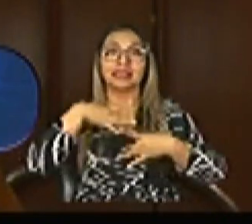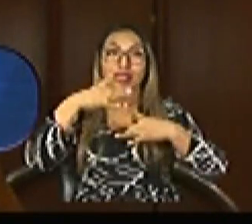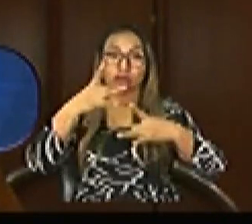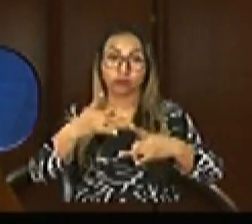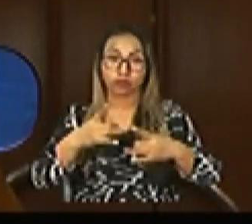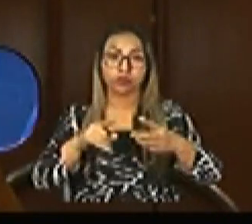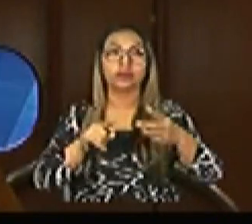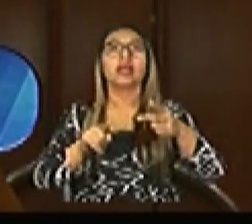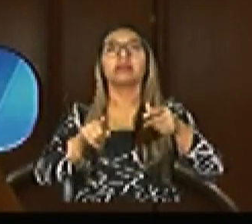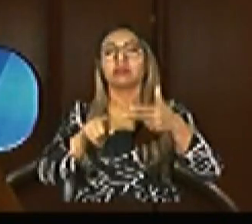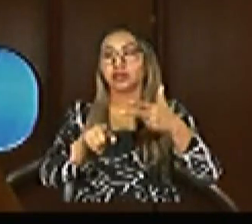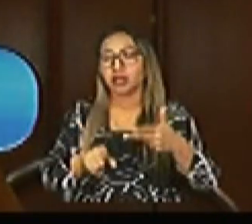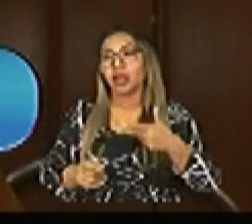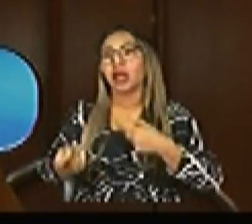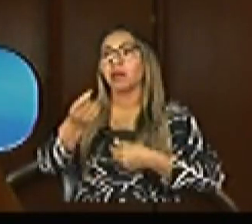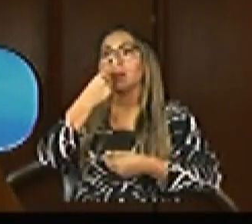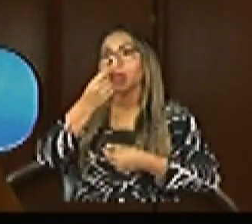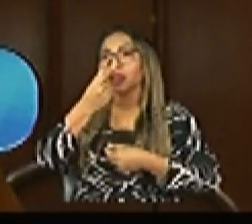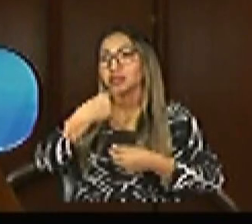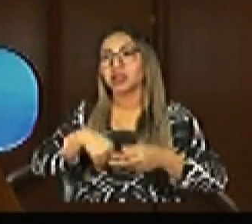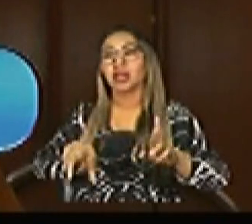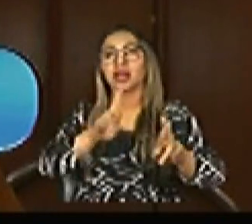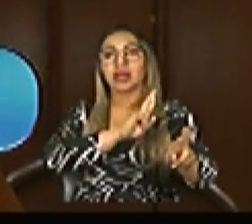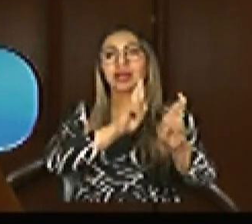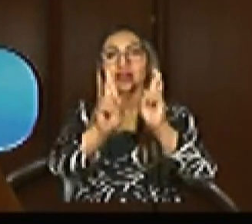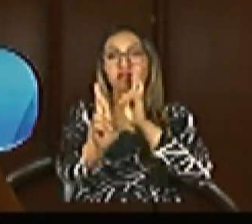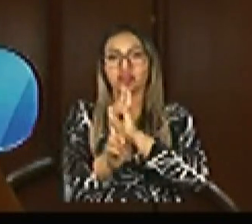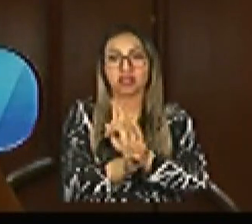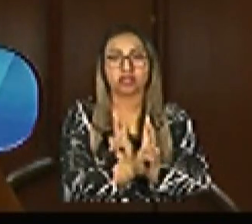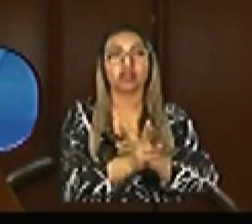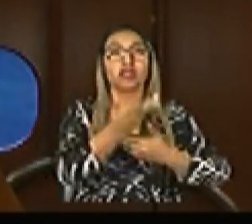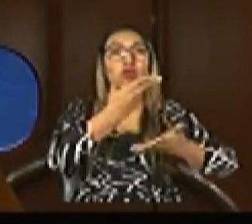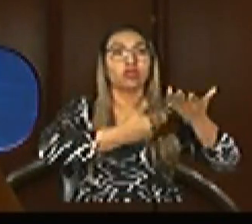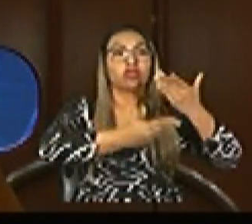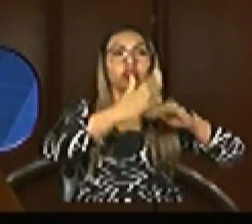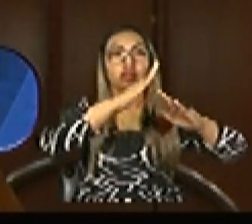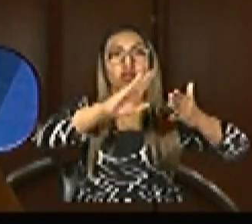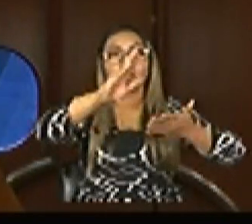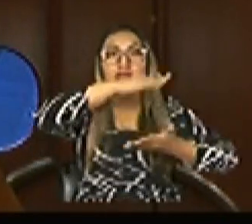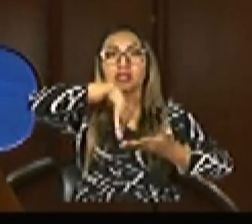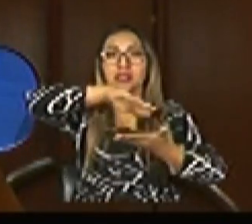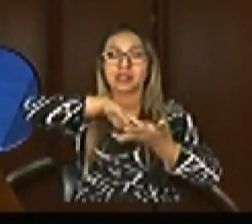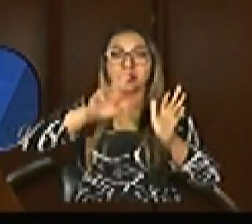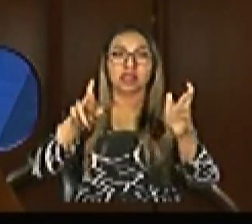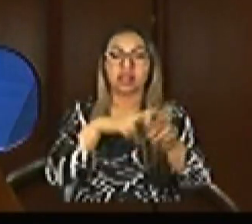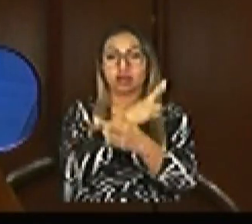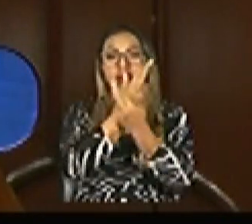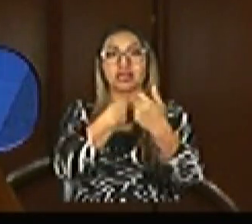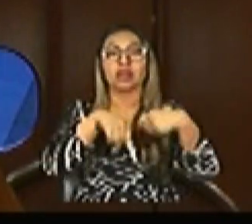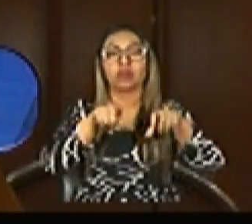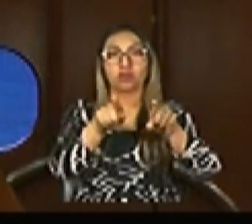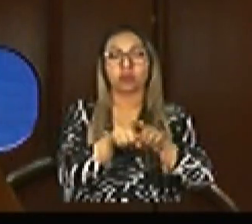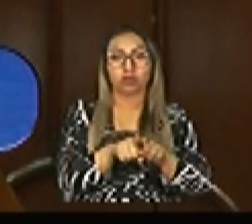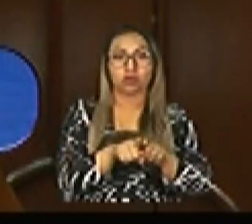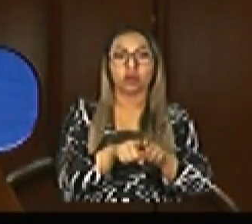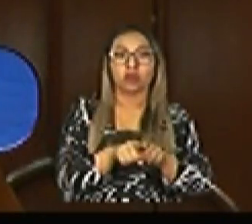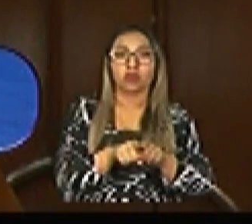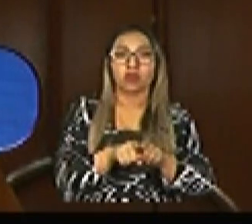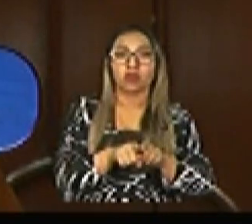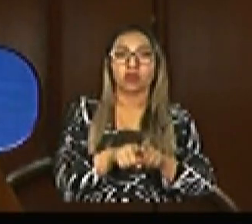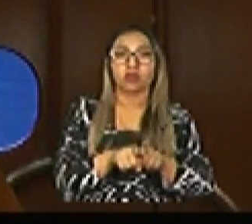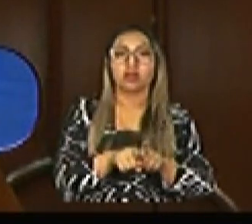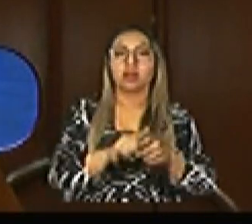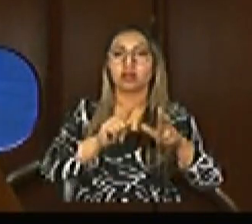incluyendo medicamentos, rehabilitación y construcción de centros de salud, clínicas y hospitales, el inicio del proyecto